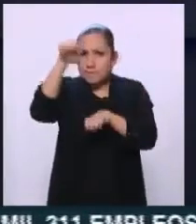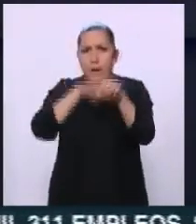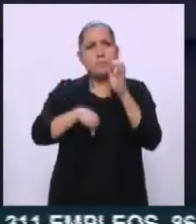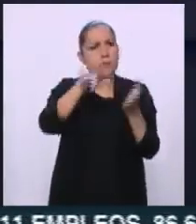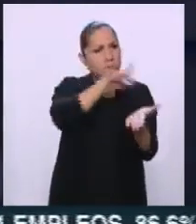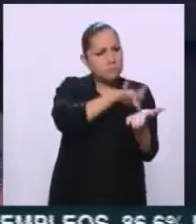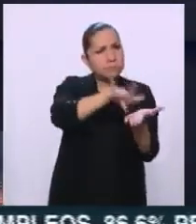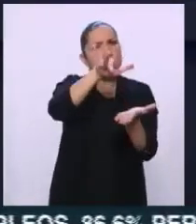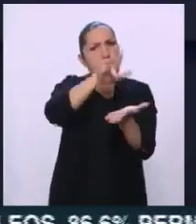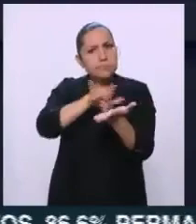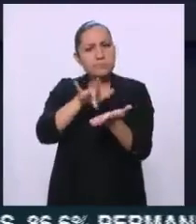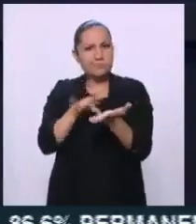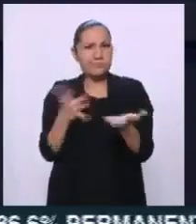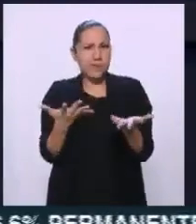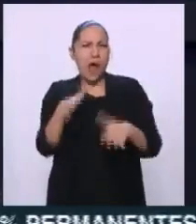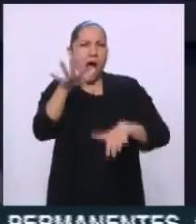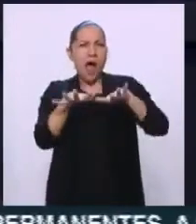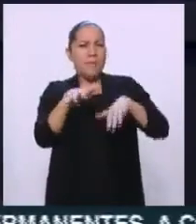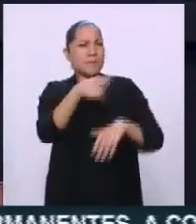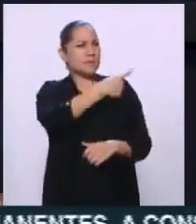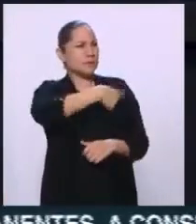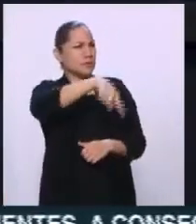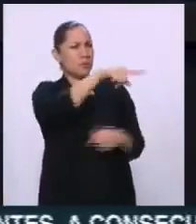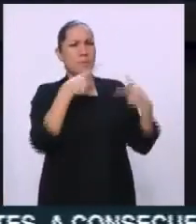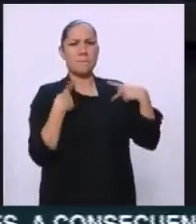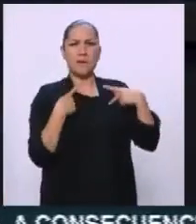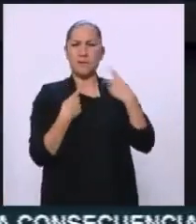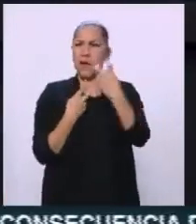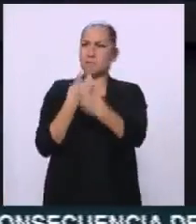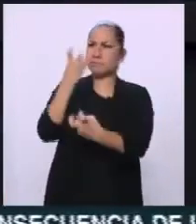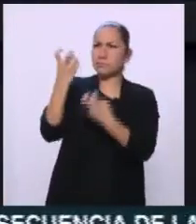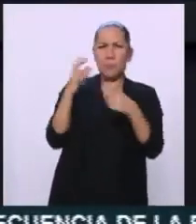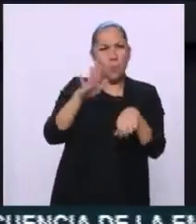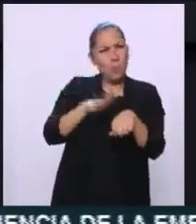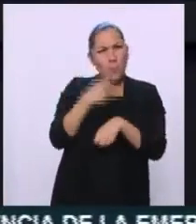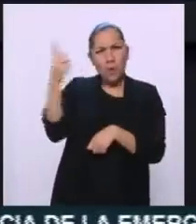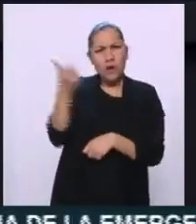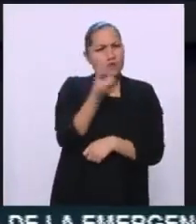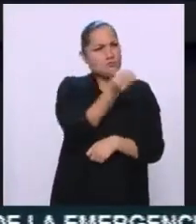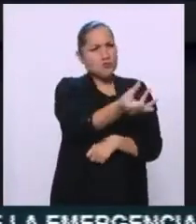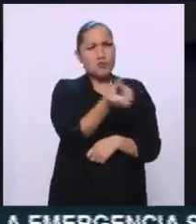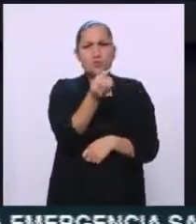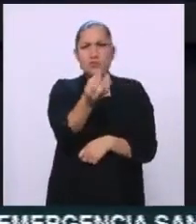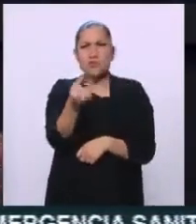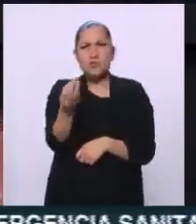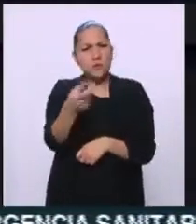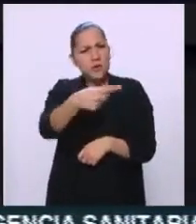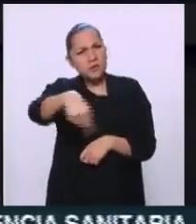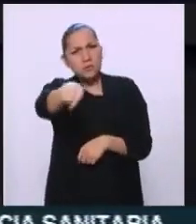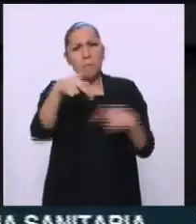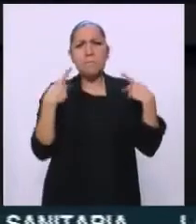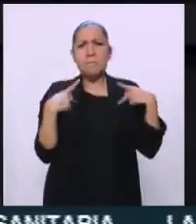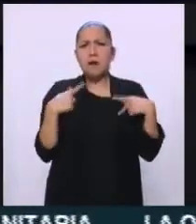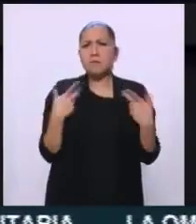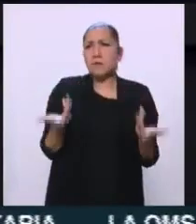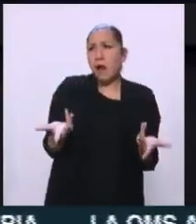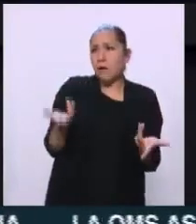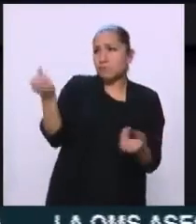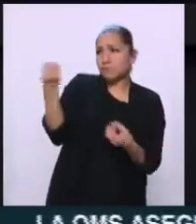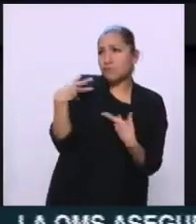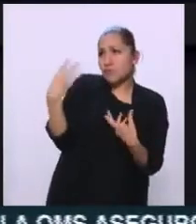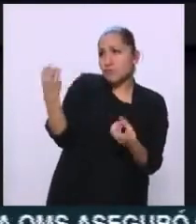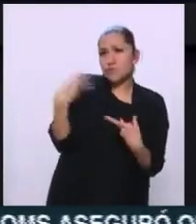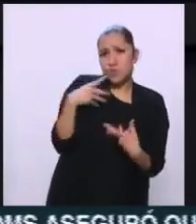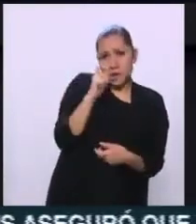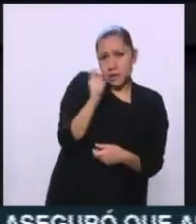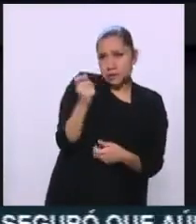dice, ¿por qué se está dando a la gente que sin nada a cambio, por qué se le está dando dinero, ¿no? ¿Por qué se regala ese dinero? Yo creo que hay